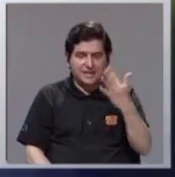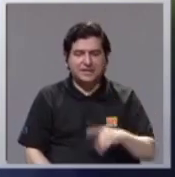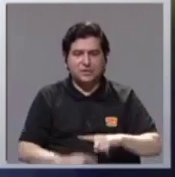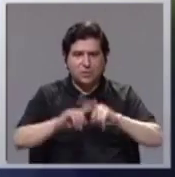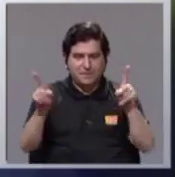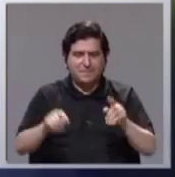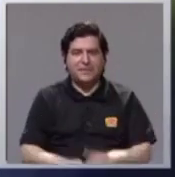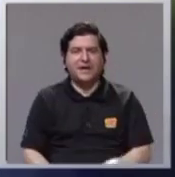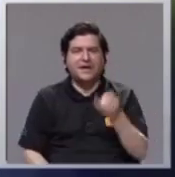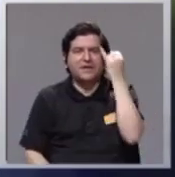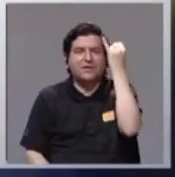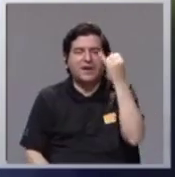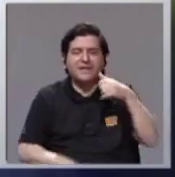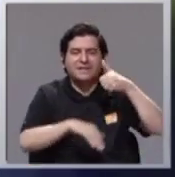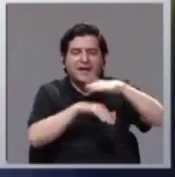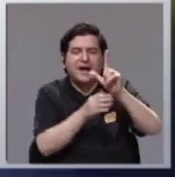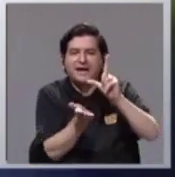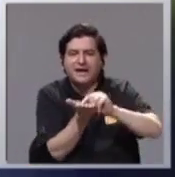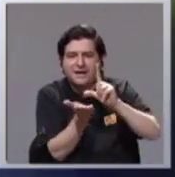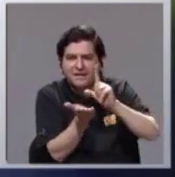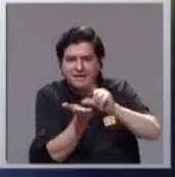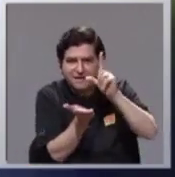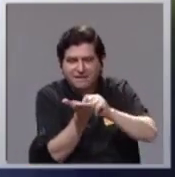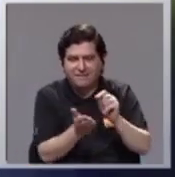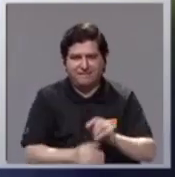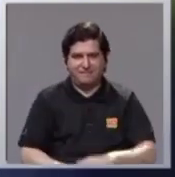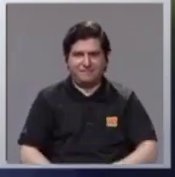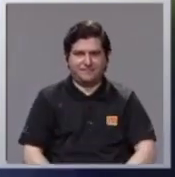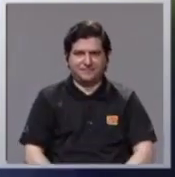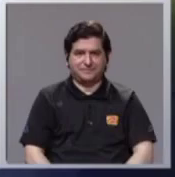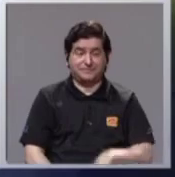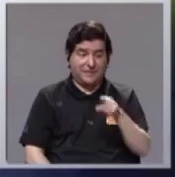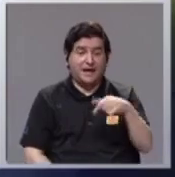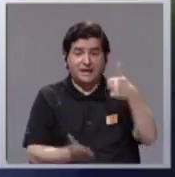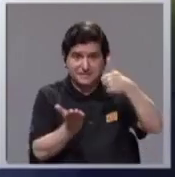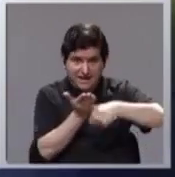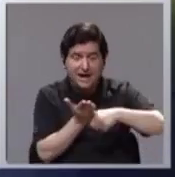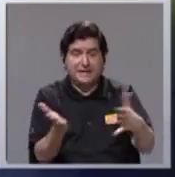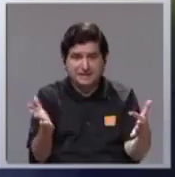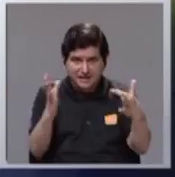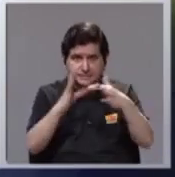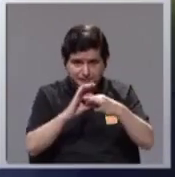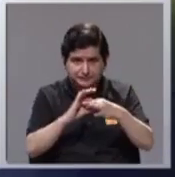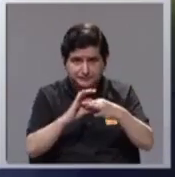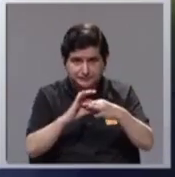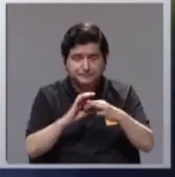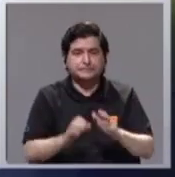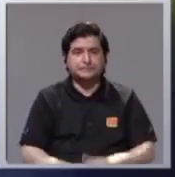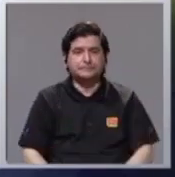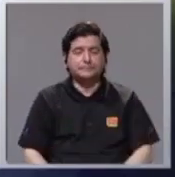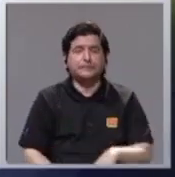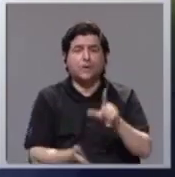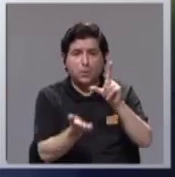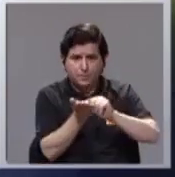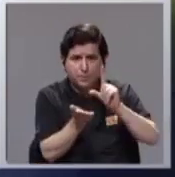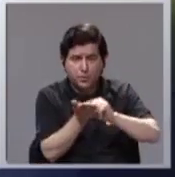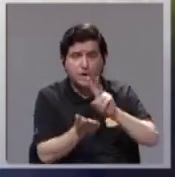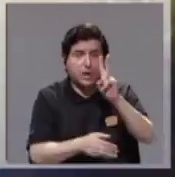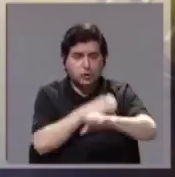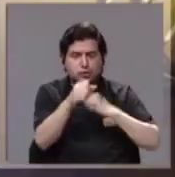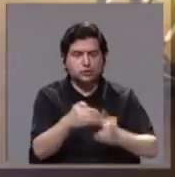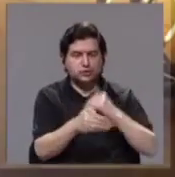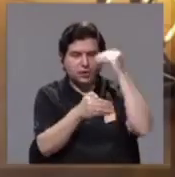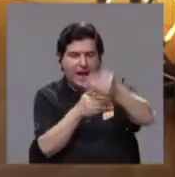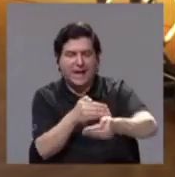destinada a la impresión, a la imprenta. Y esa carta de relación fue publicada